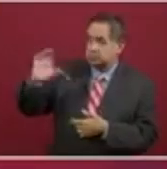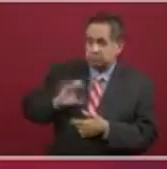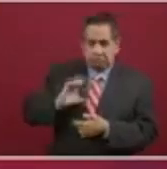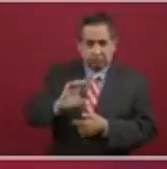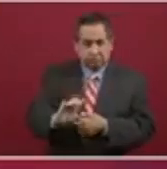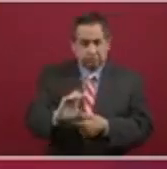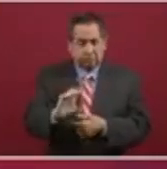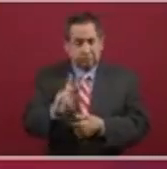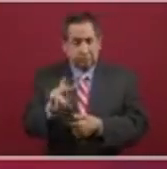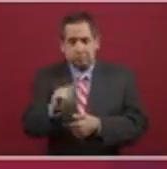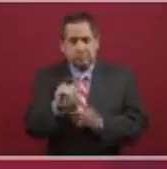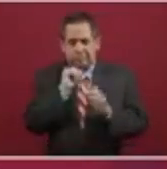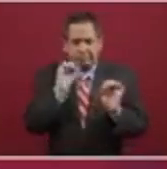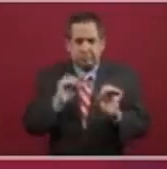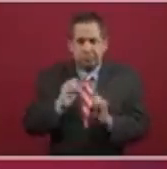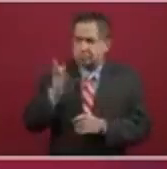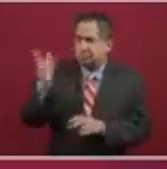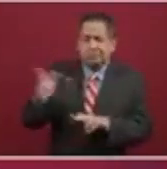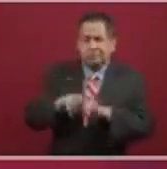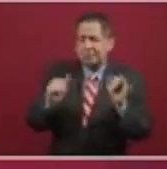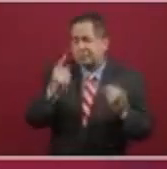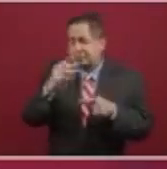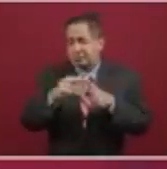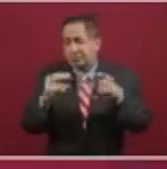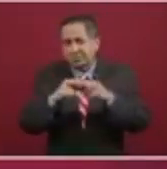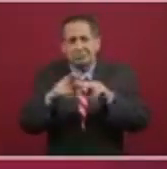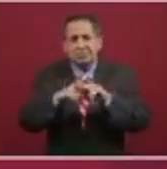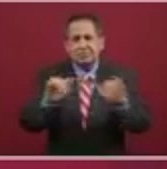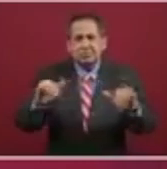contratado deuda nueva, ni un centavo.